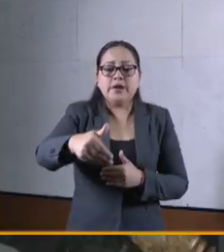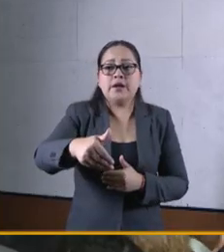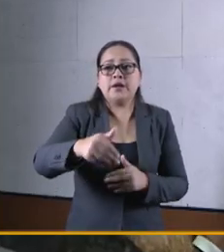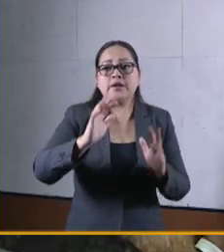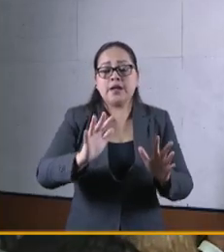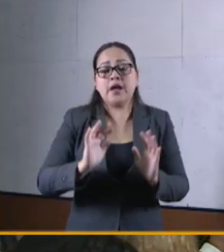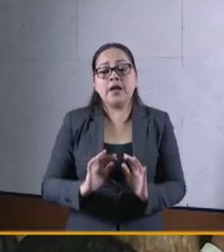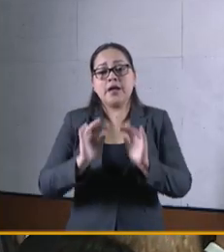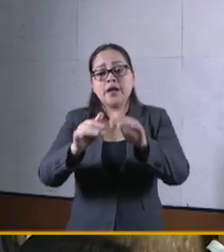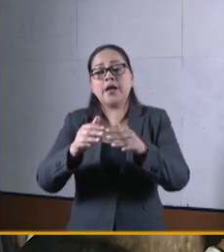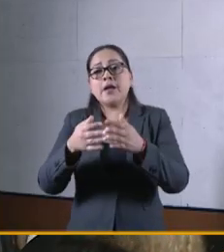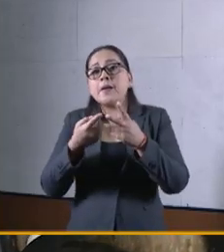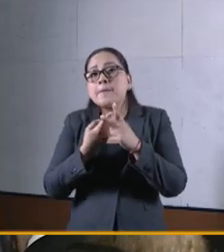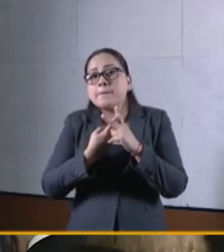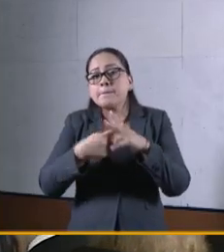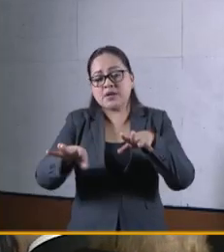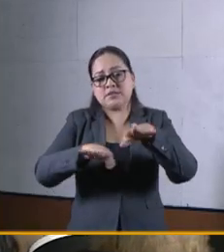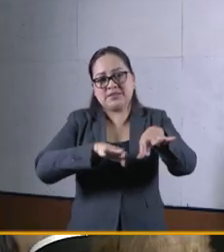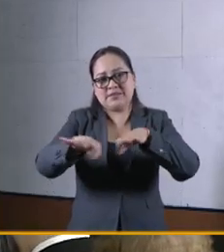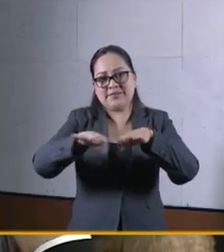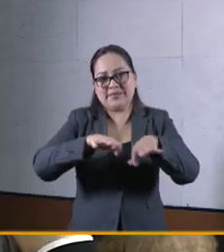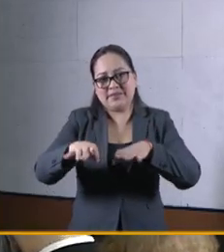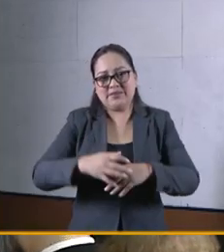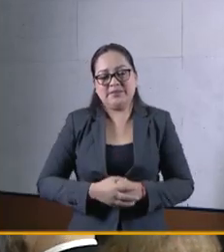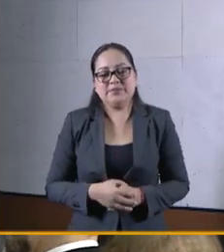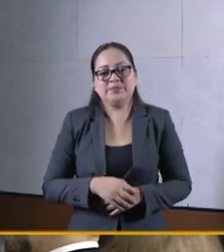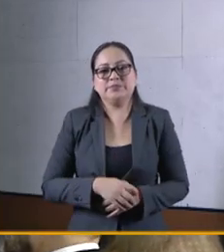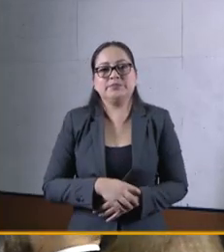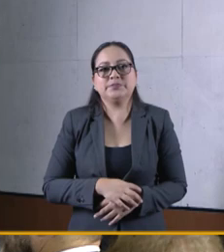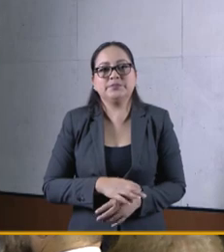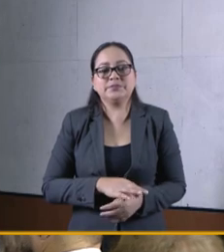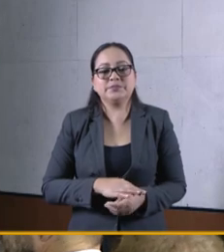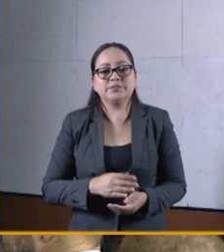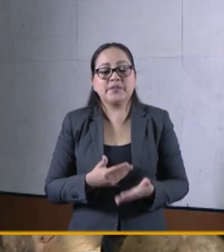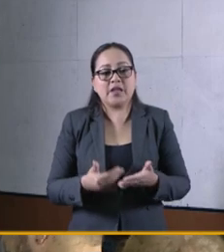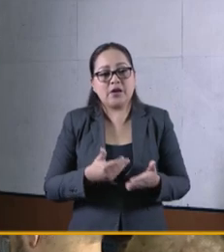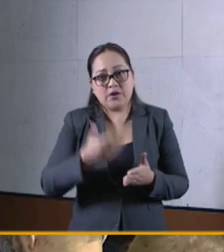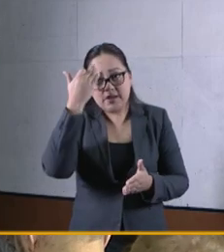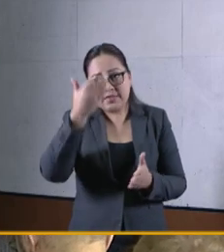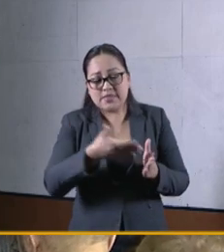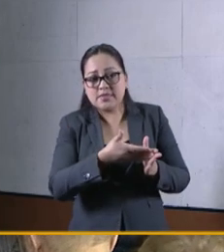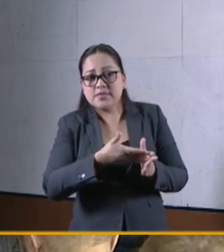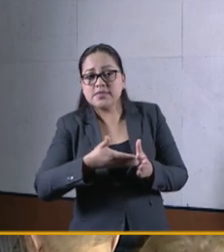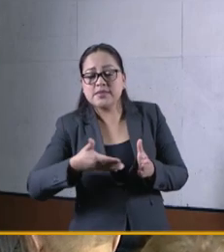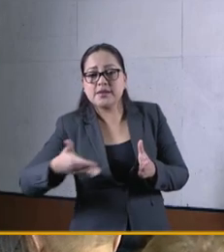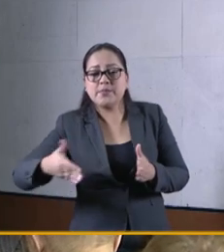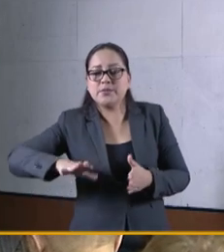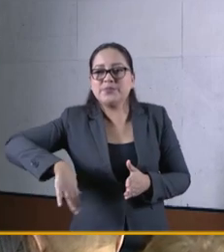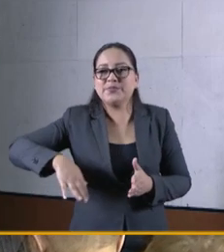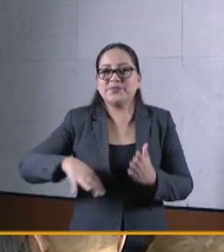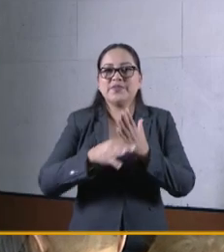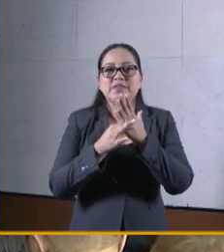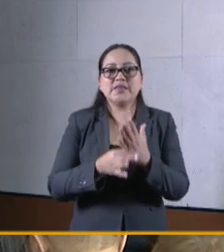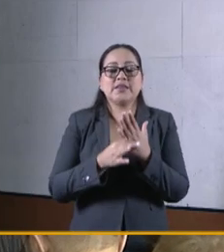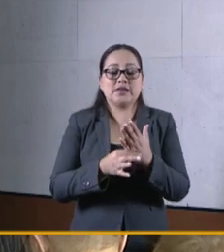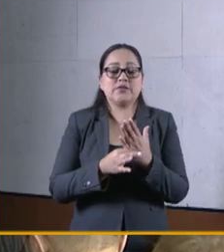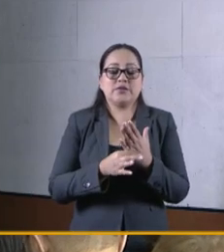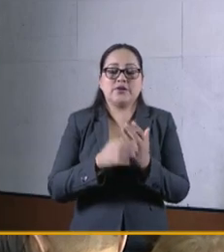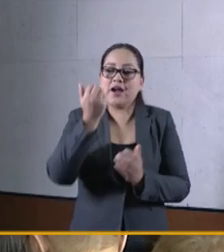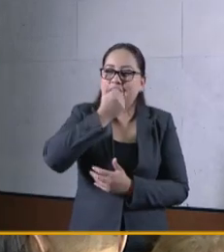su vida profesional en esta etapa indudablemente como bien comentaba la de esta nueva